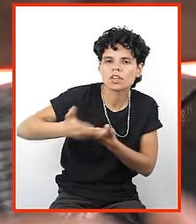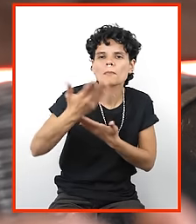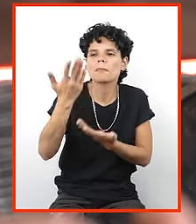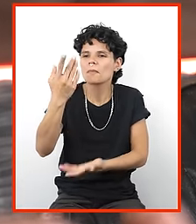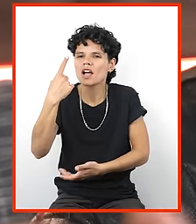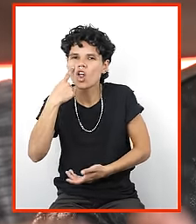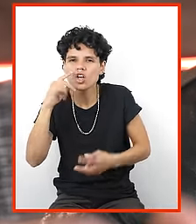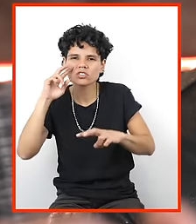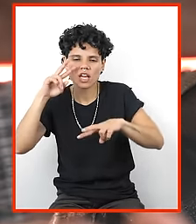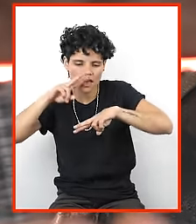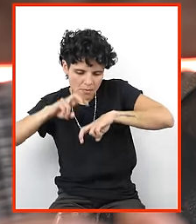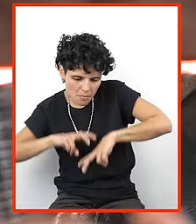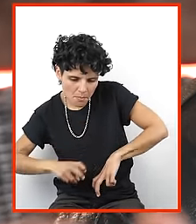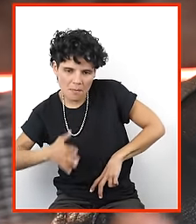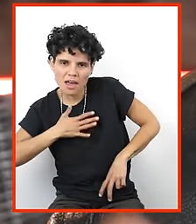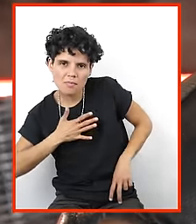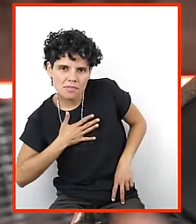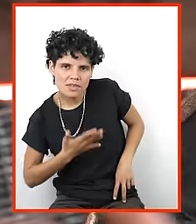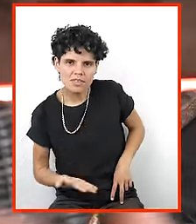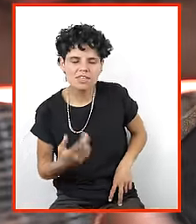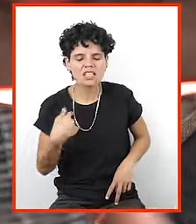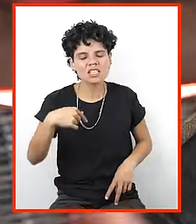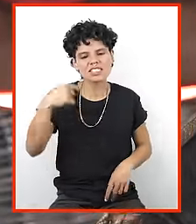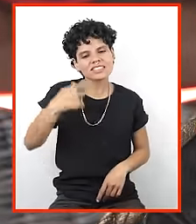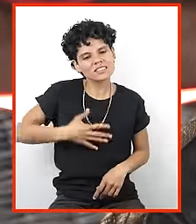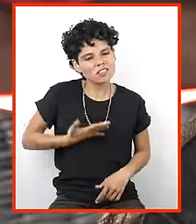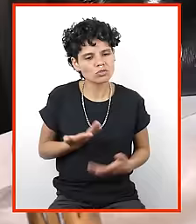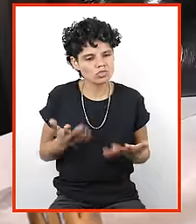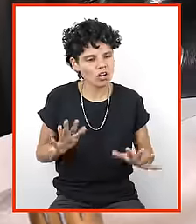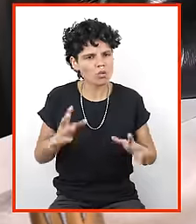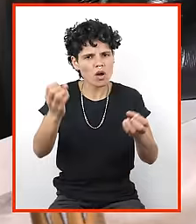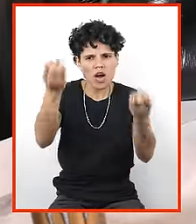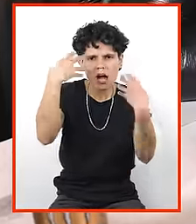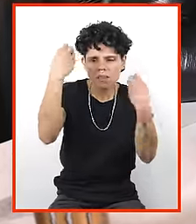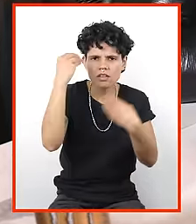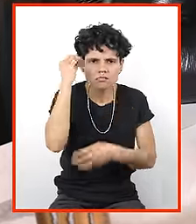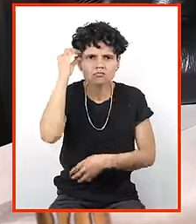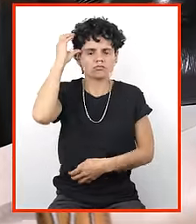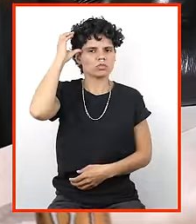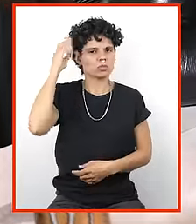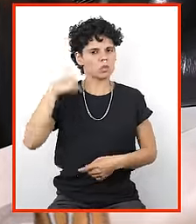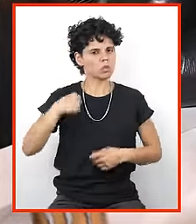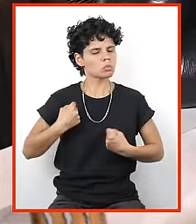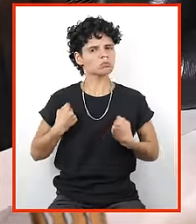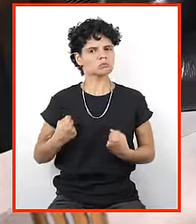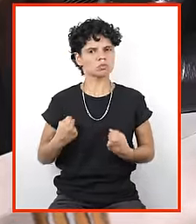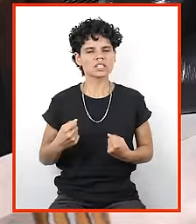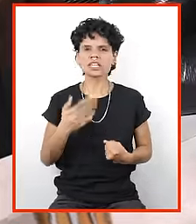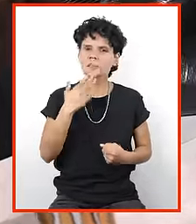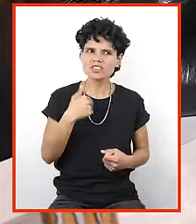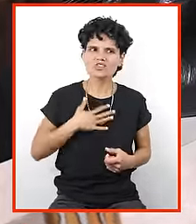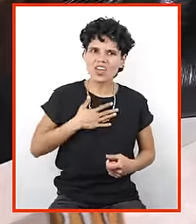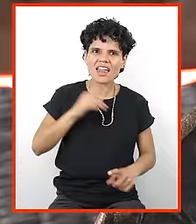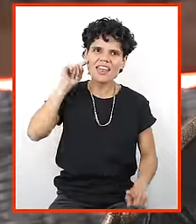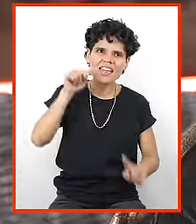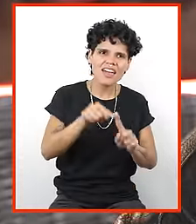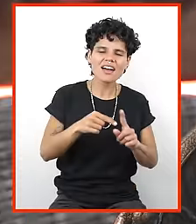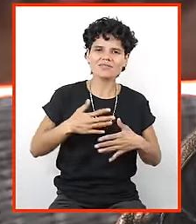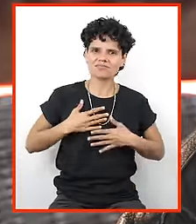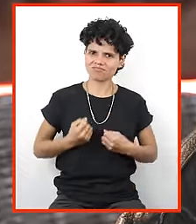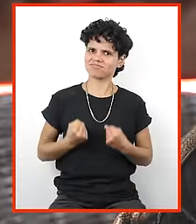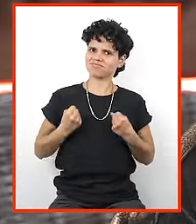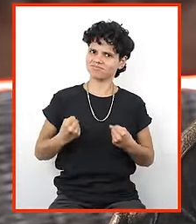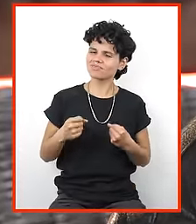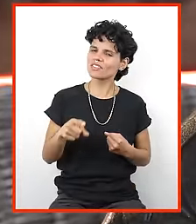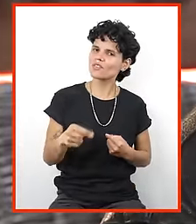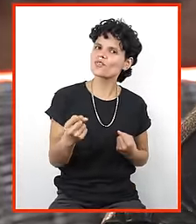más explorativos, por así decirlo. Y creo que aprendí mucho y me enclarecí mucho también como con lo que yo quería. Este álbum es